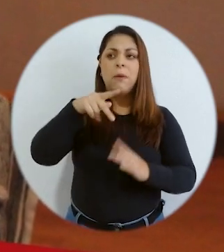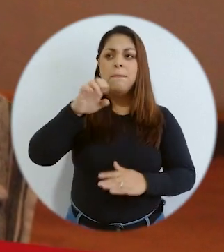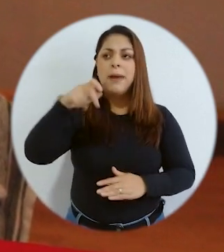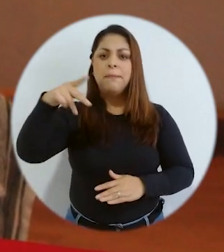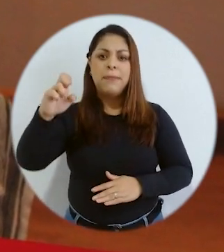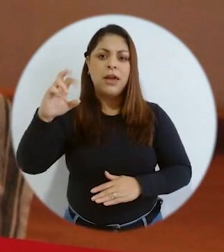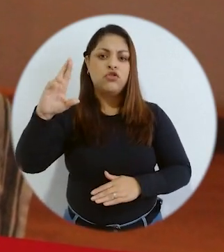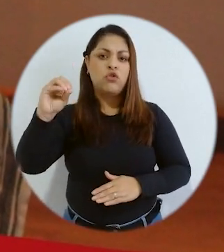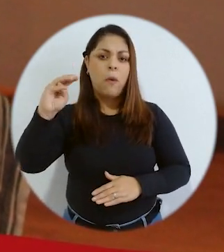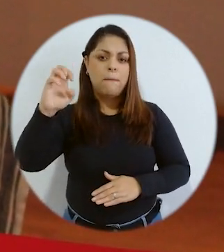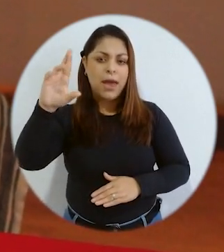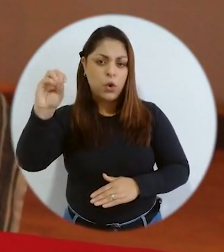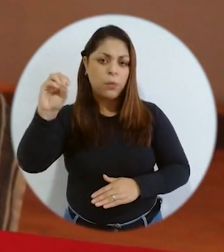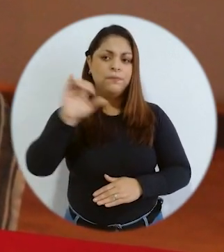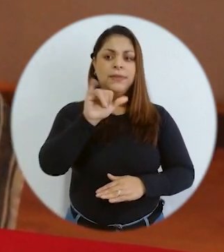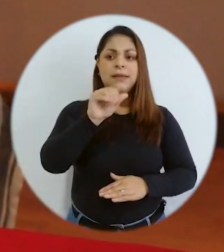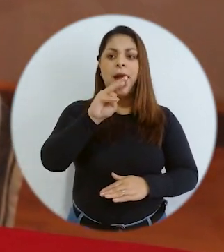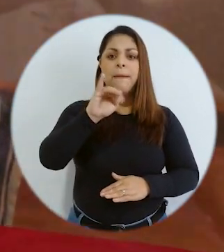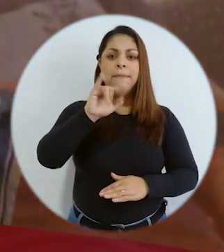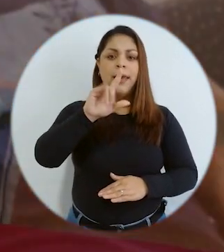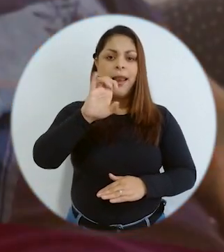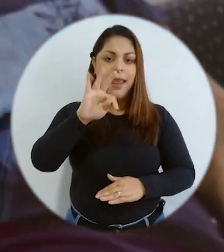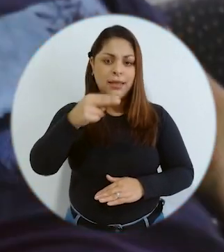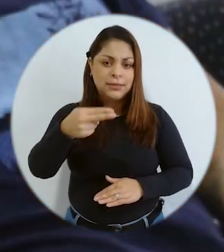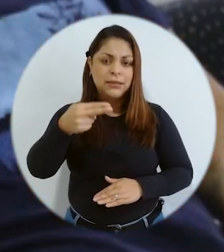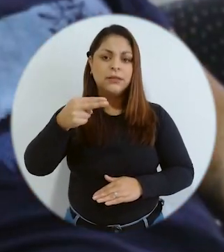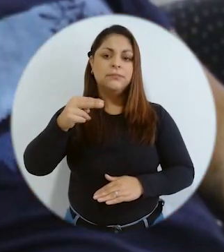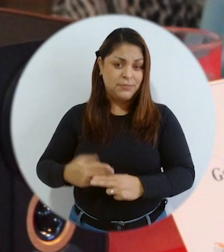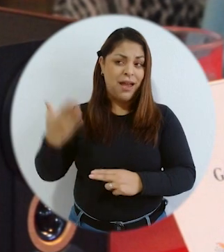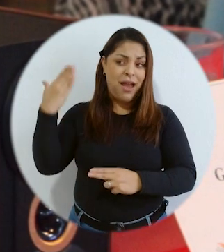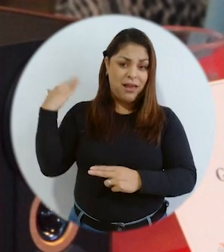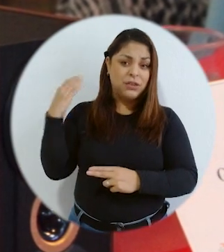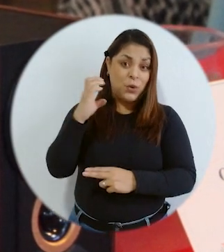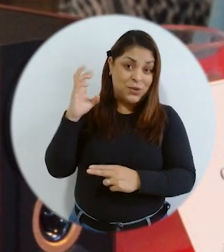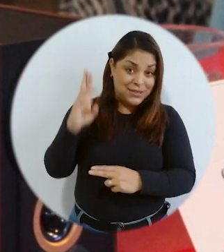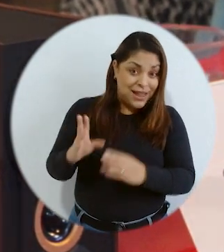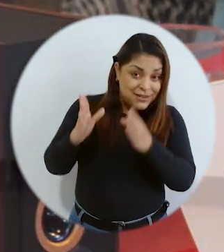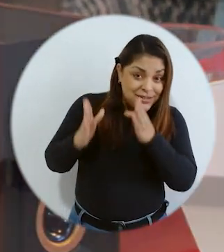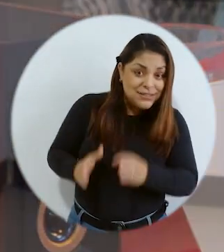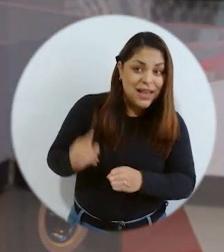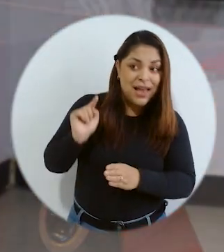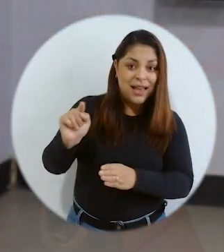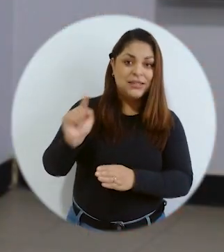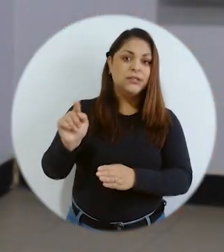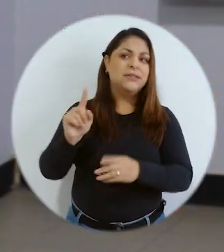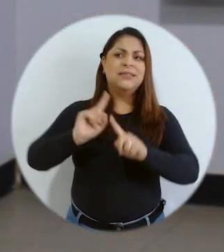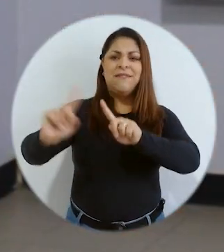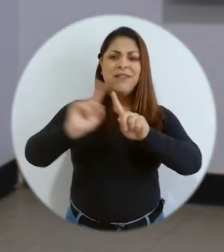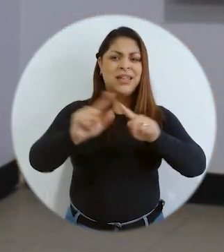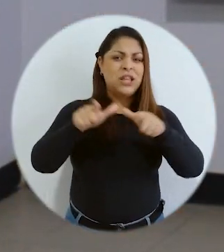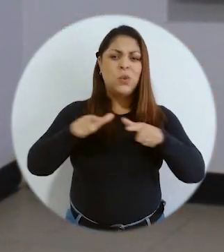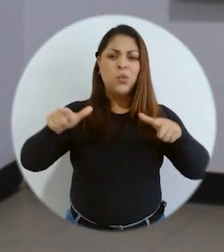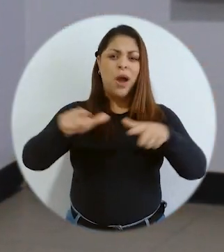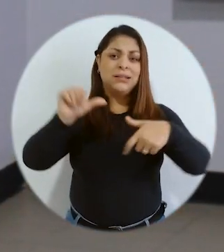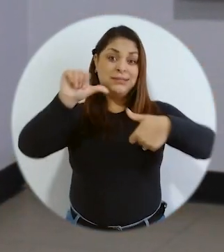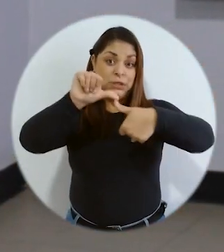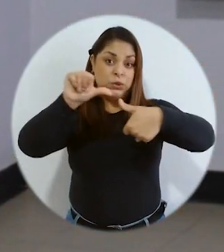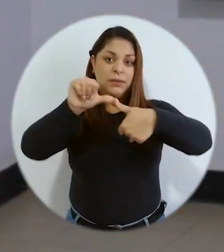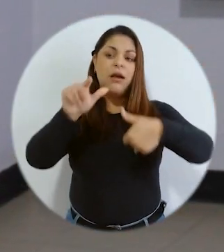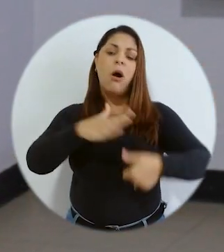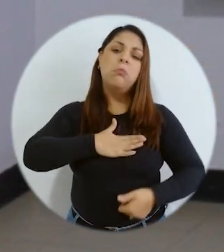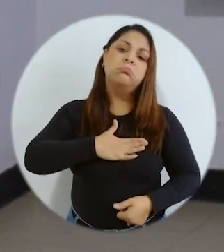agobiados precisamente por todo esto que ocurría con sus hermanos centroamericanos, decidieron colaborar de una u otra manera